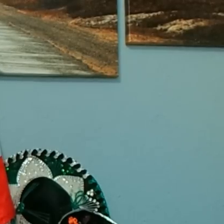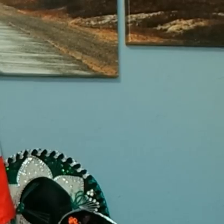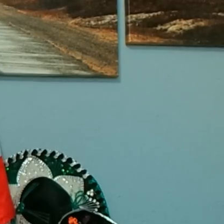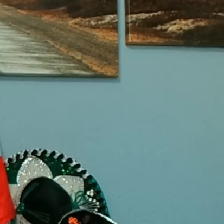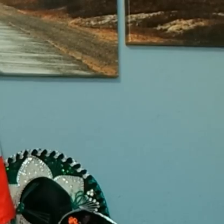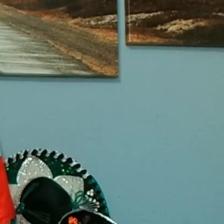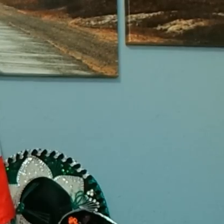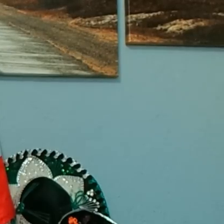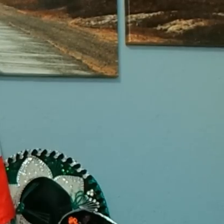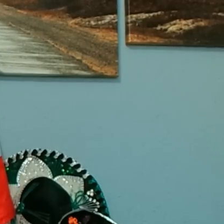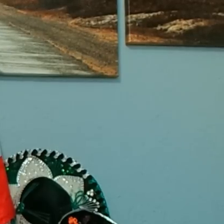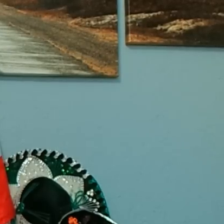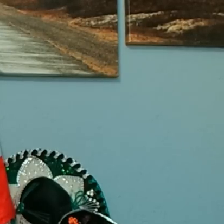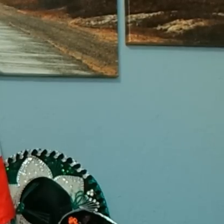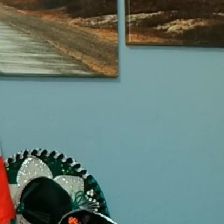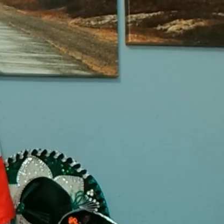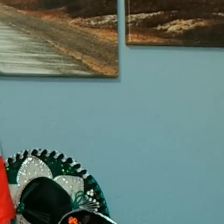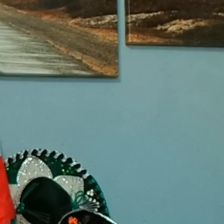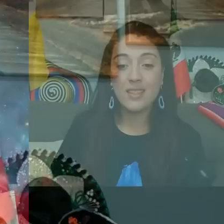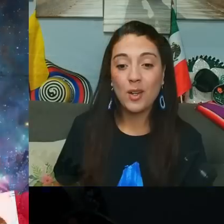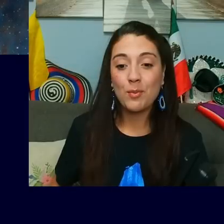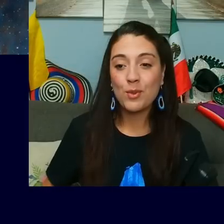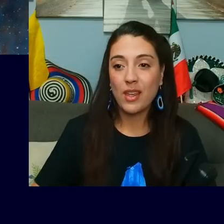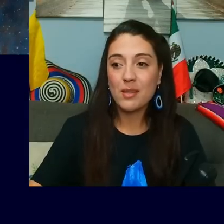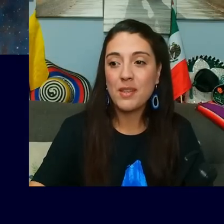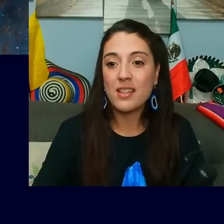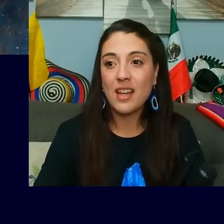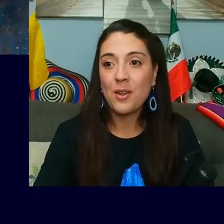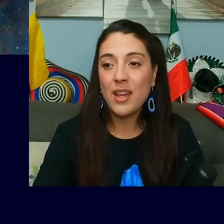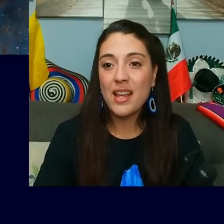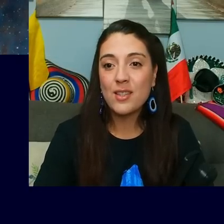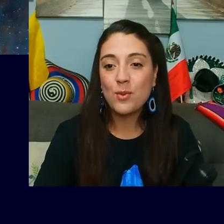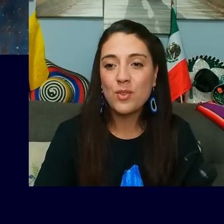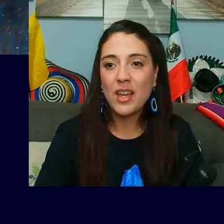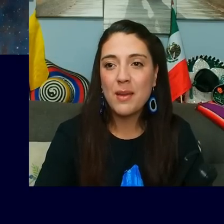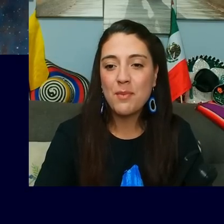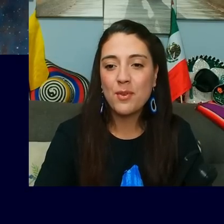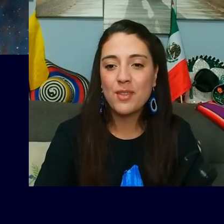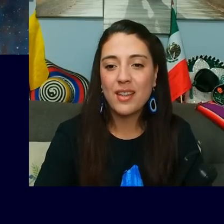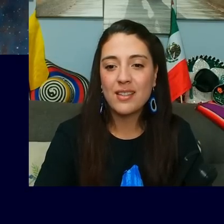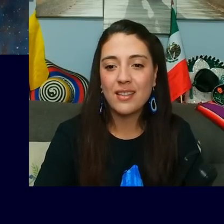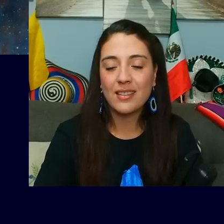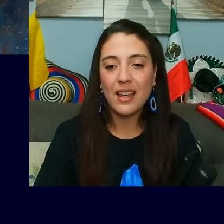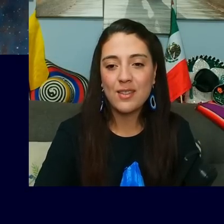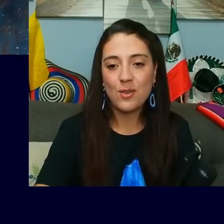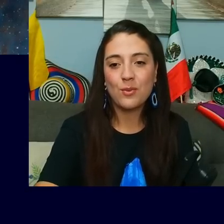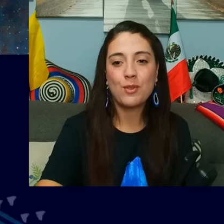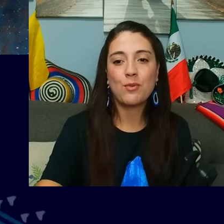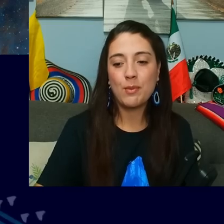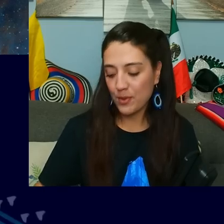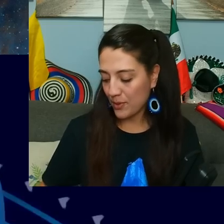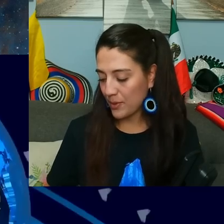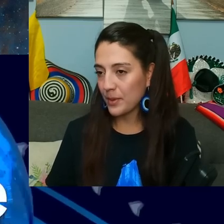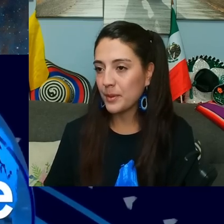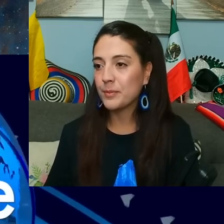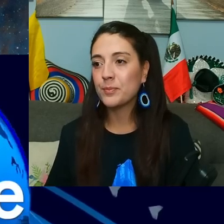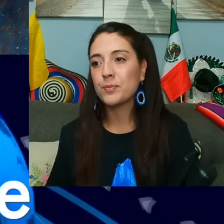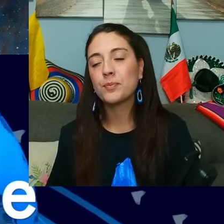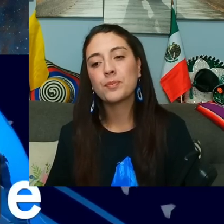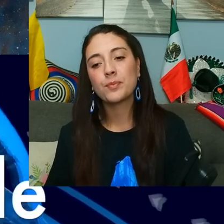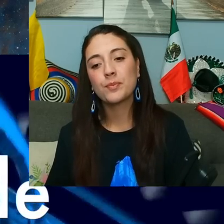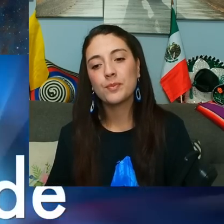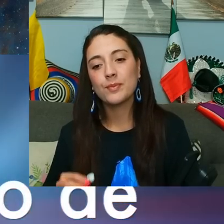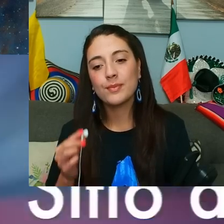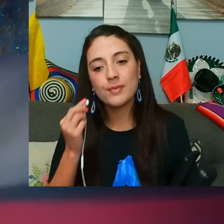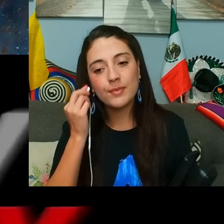como Alexa López Col. Sin más, a lo que te truje chencha, como ustedes me enseñaron, escuchemos de qué se trata esto. Nos vemos.